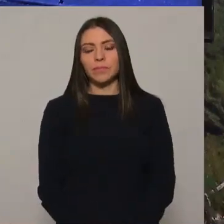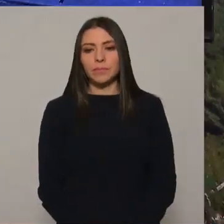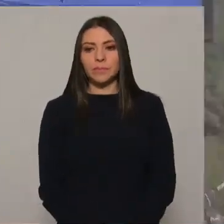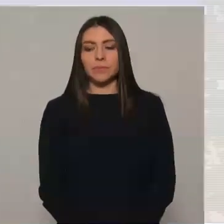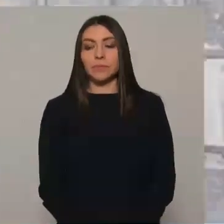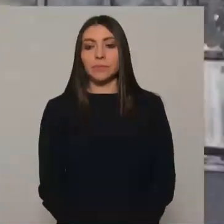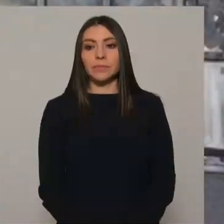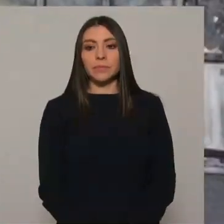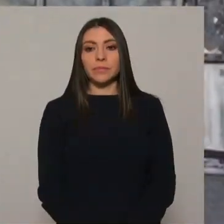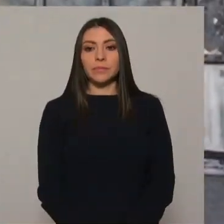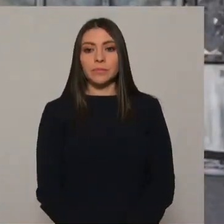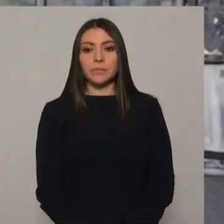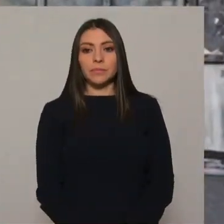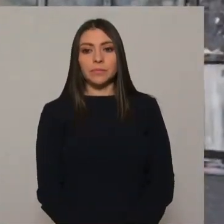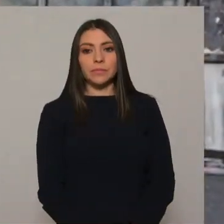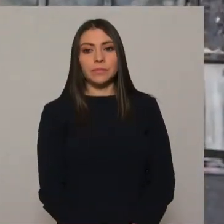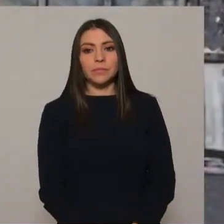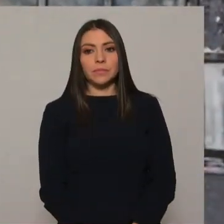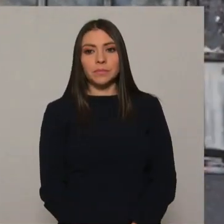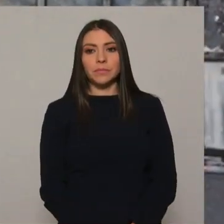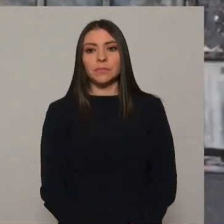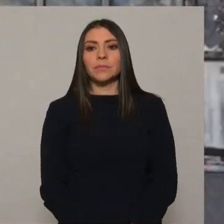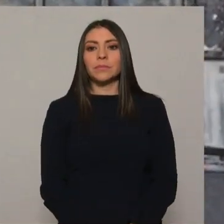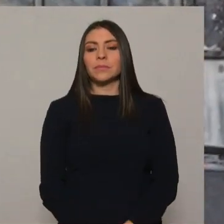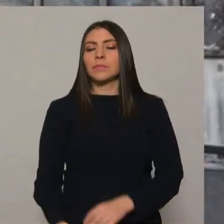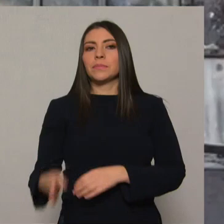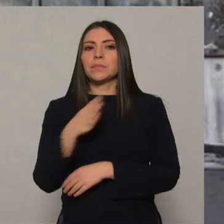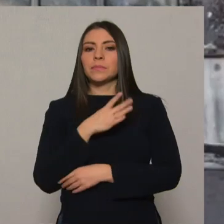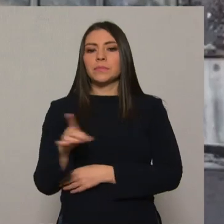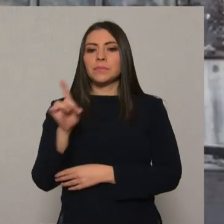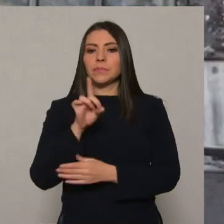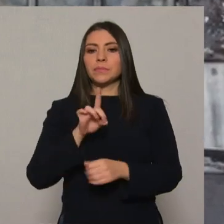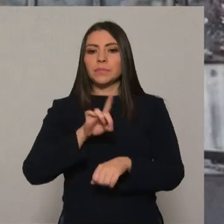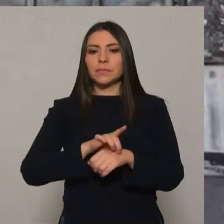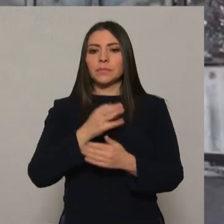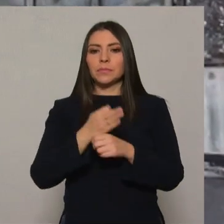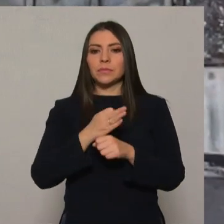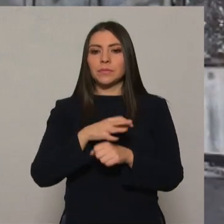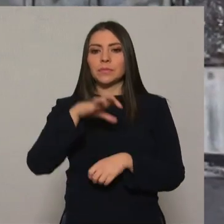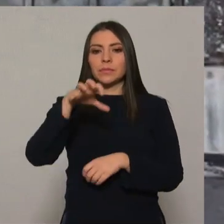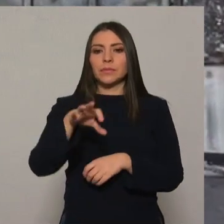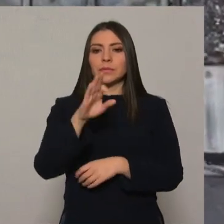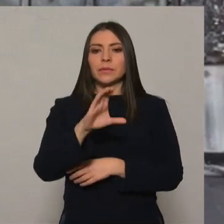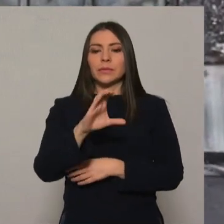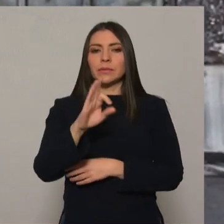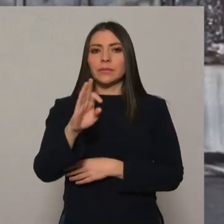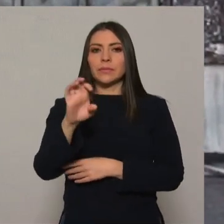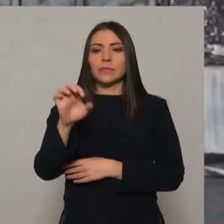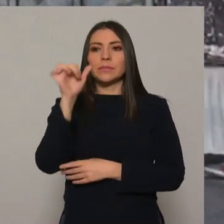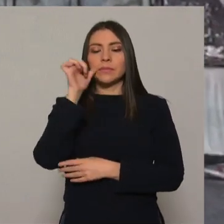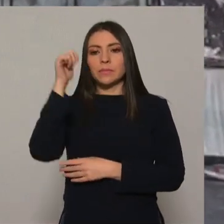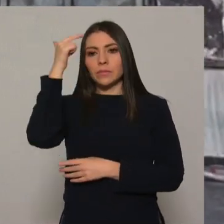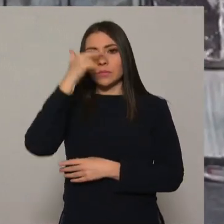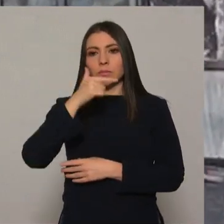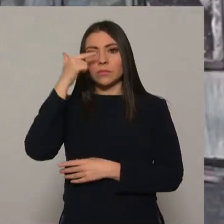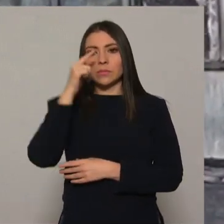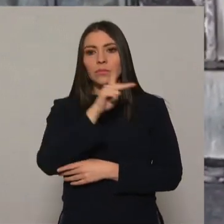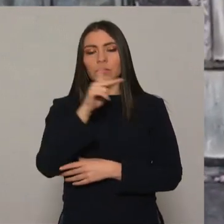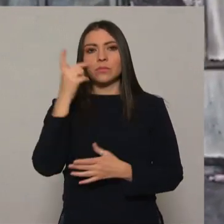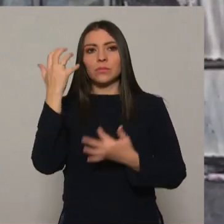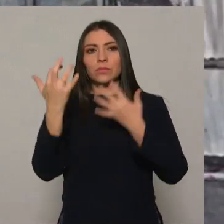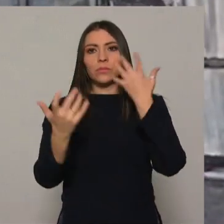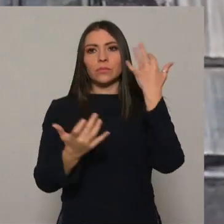Alejandra, buenos días. Nos encontramos en la subestación eléctrica de la Comisión Federal de Electricidad, en donde la noche de ayer se presentara un